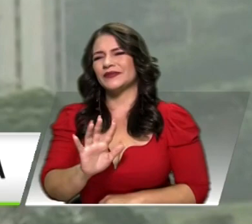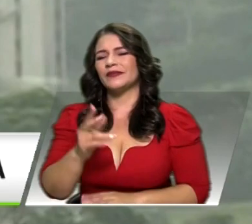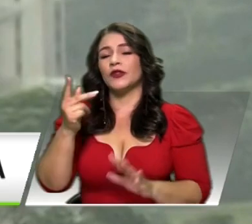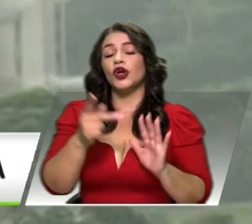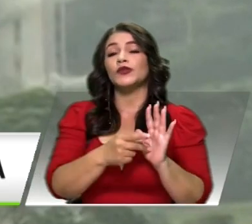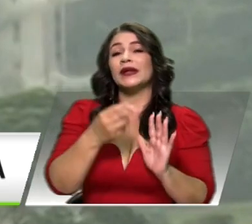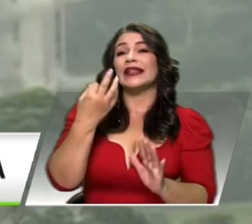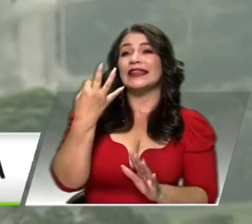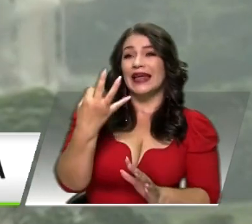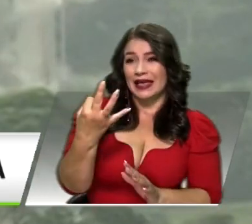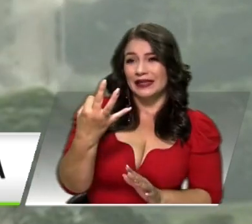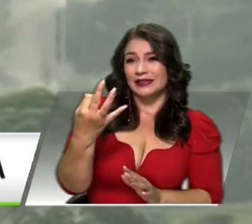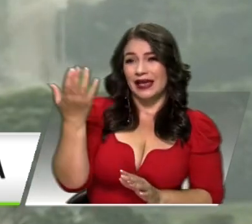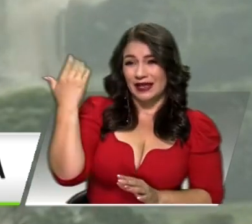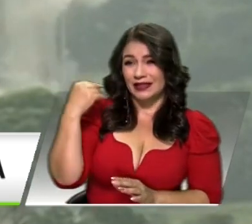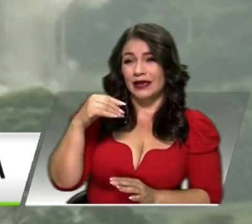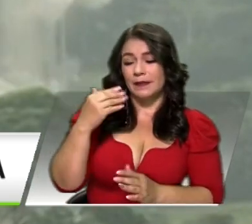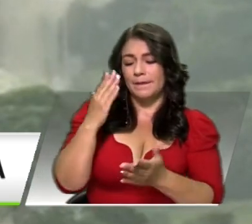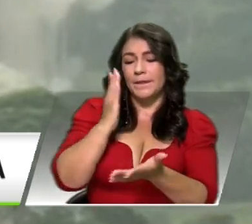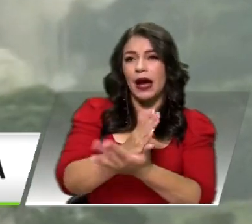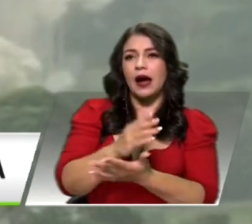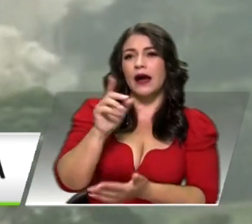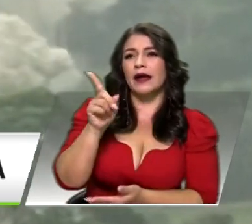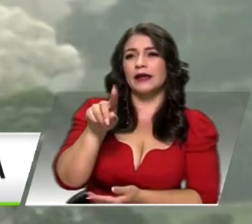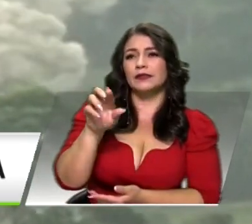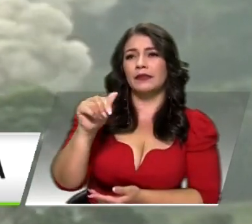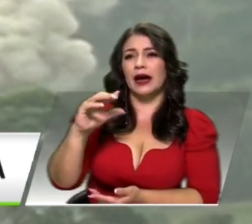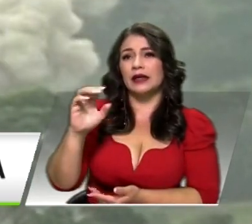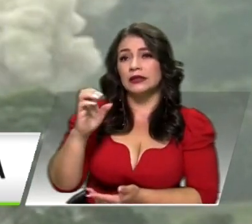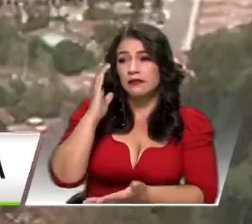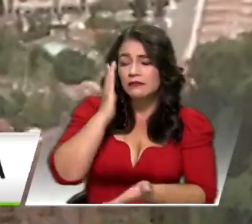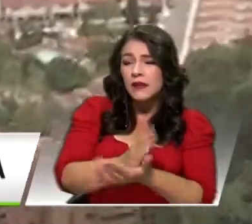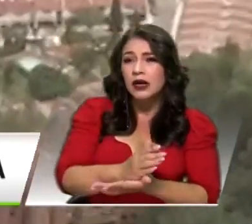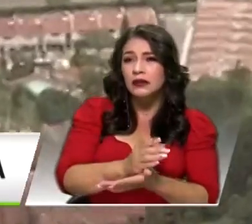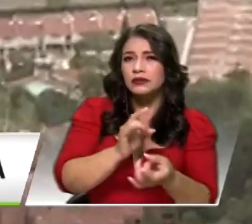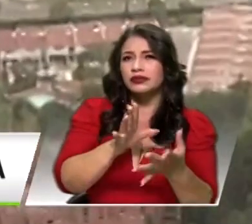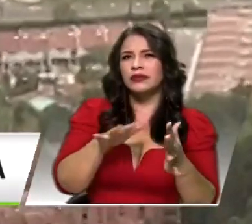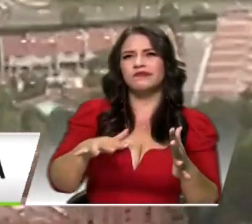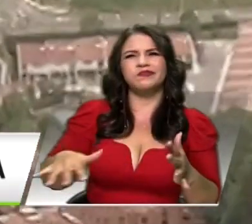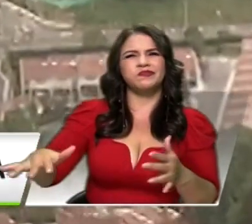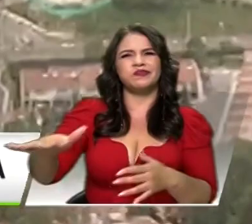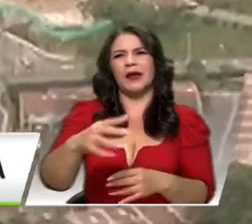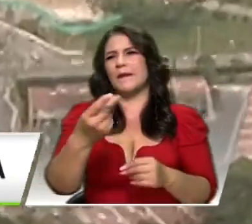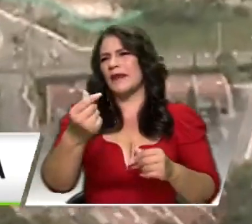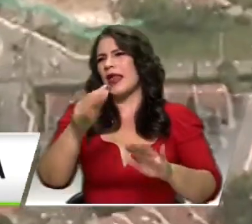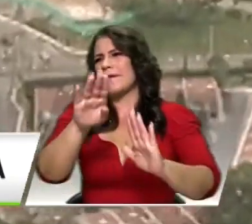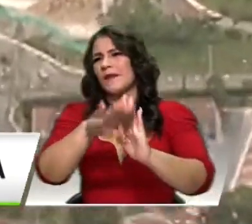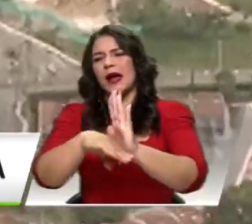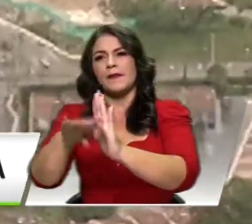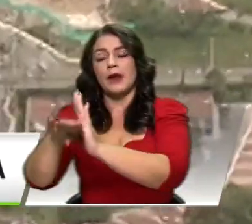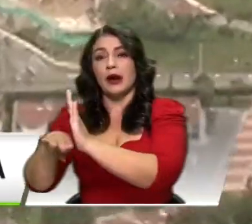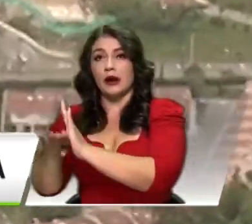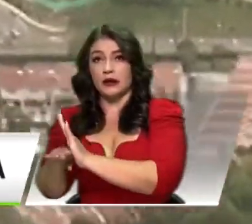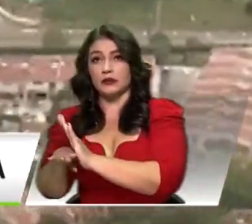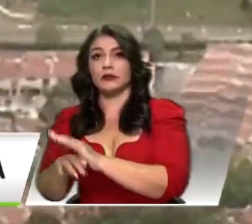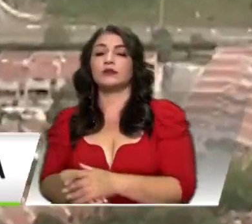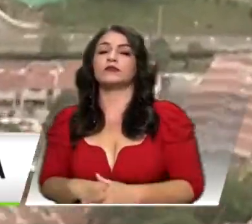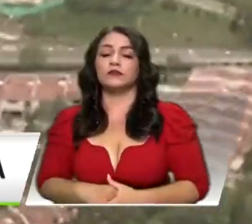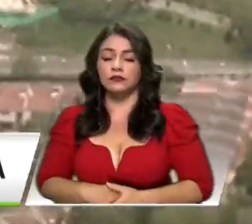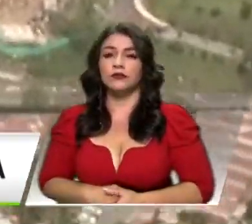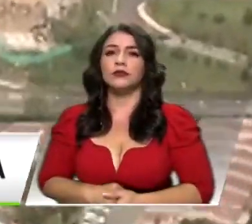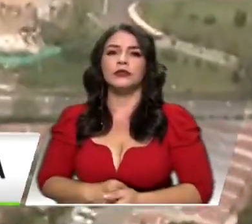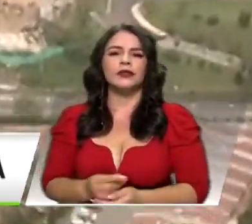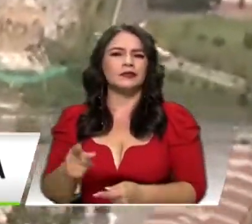el proceso del edificio Space, la valorización de la vivienda en esta zona del poblado se ha visto afectada, no solo en el costo de los inmuebles, sino por la